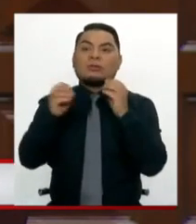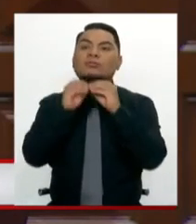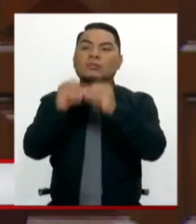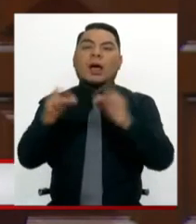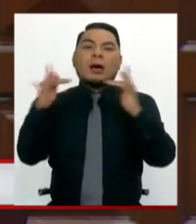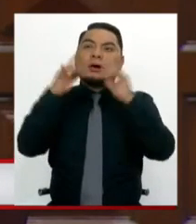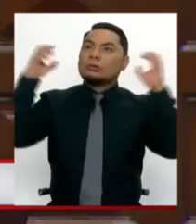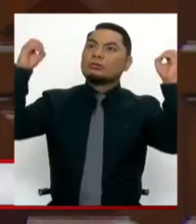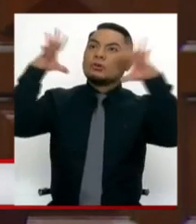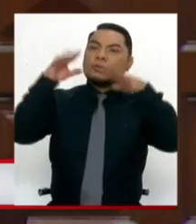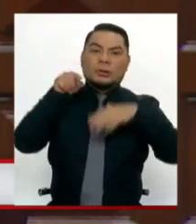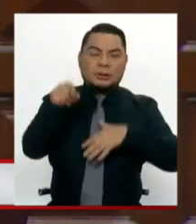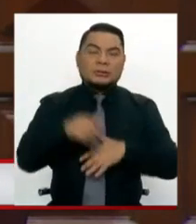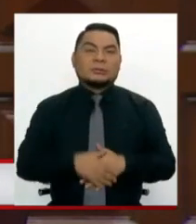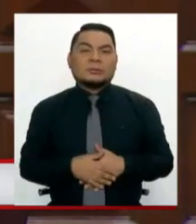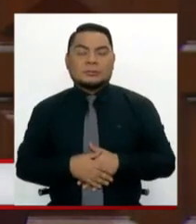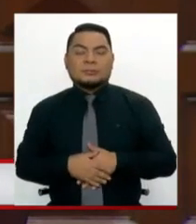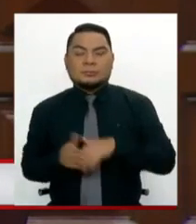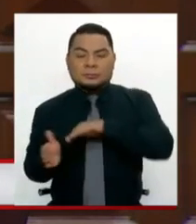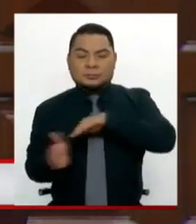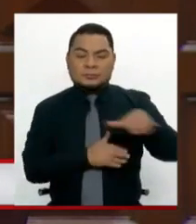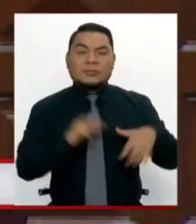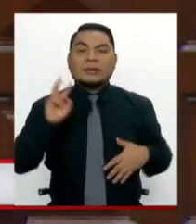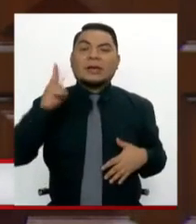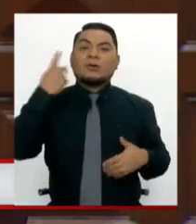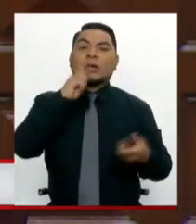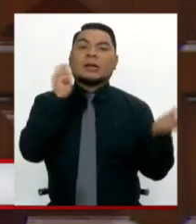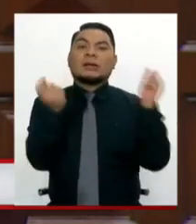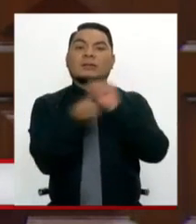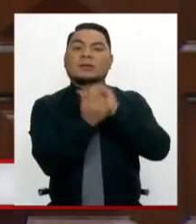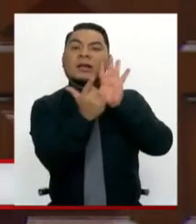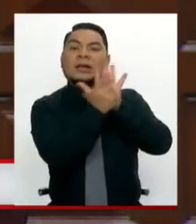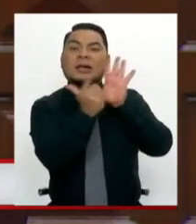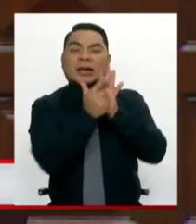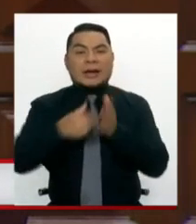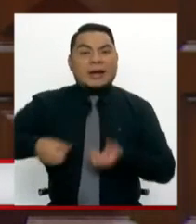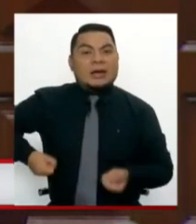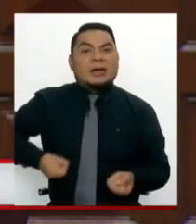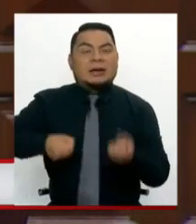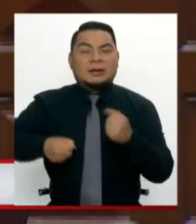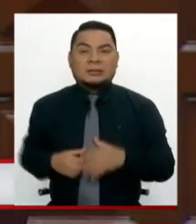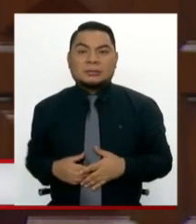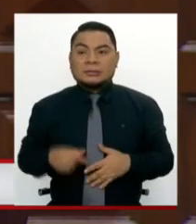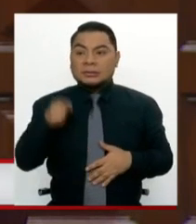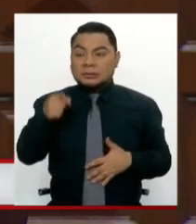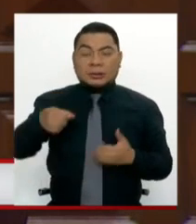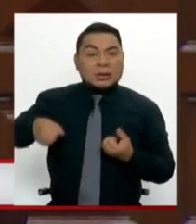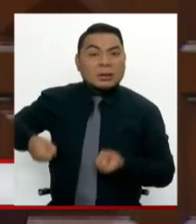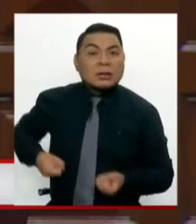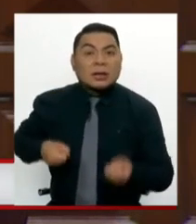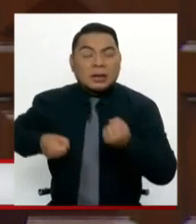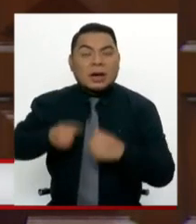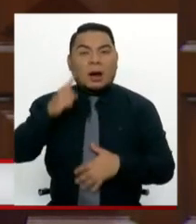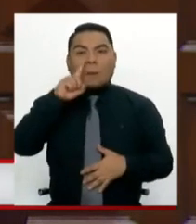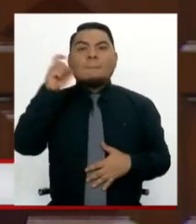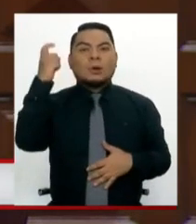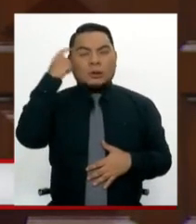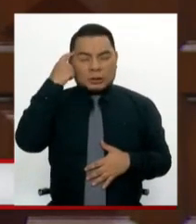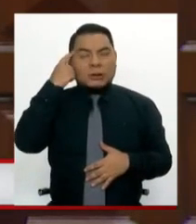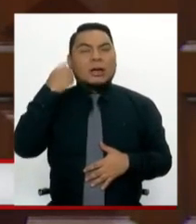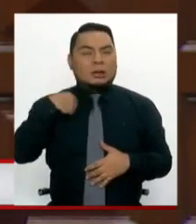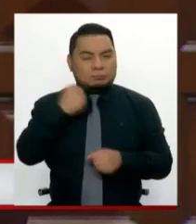eléctrico. Segunda reforma agraria. La agricultura es una política central de mi